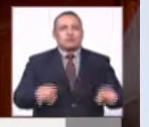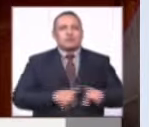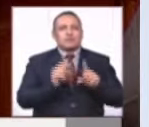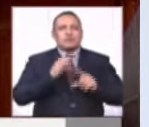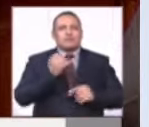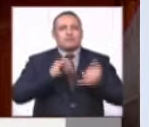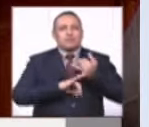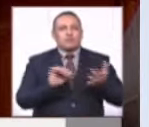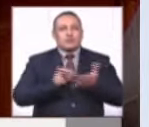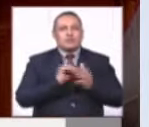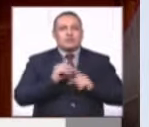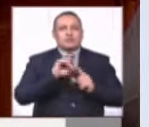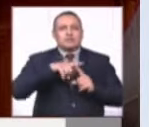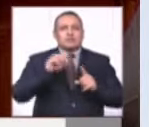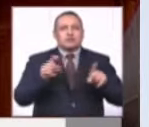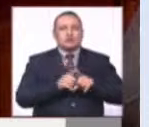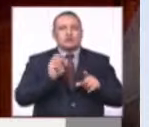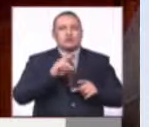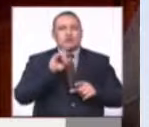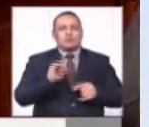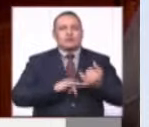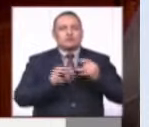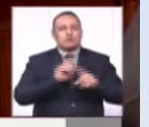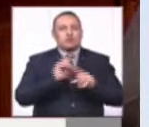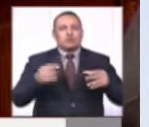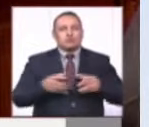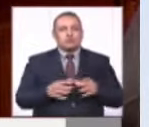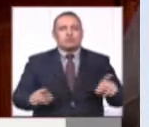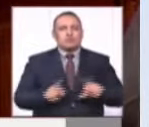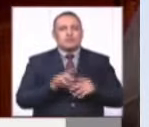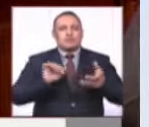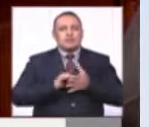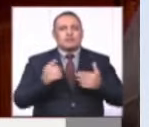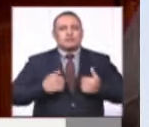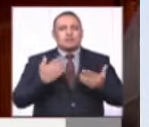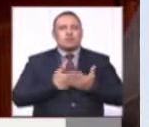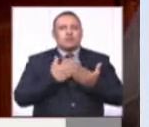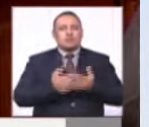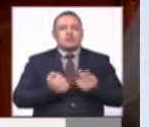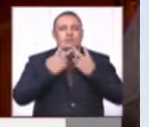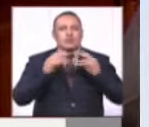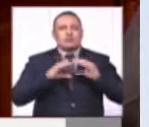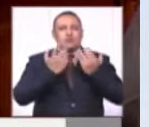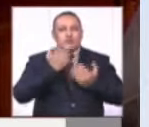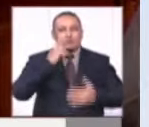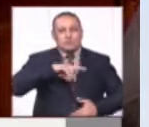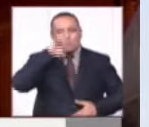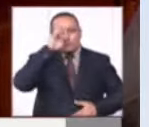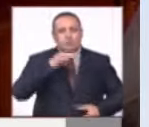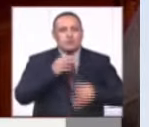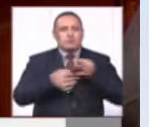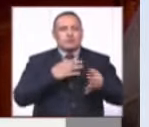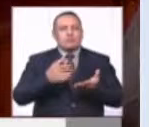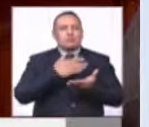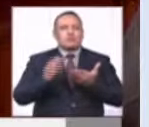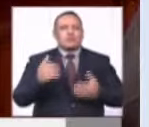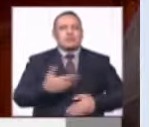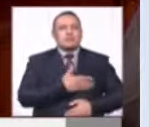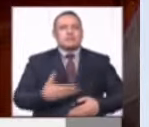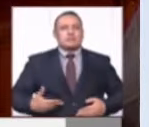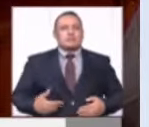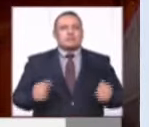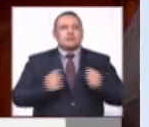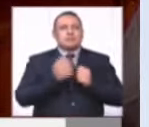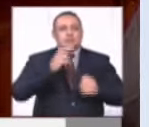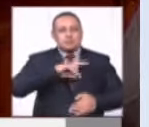Flores Ramírez, Quito Sarmiento y Robles Araujo, no agrupados, mediante la cual proponen que el Congreso de la República declare la vacancia de la Presidencia